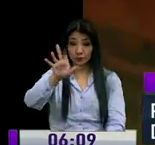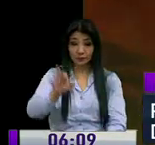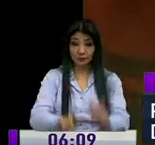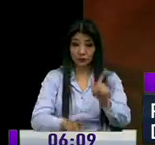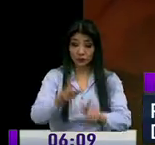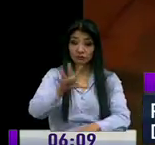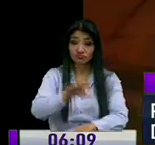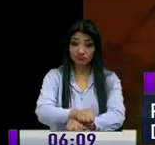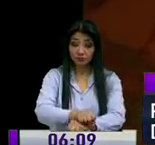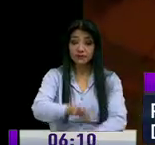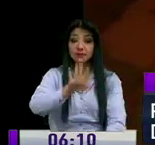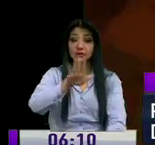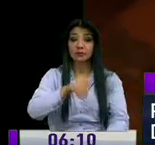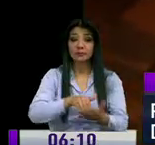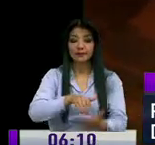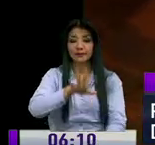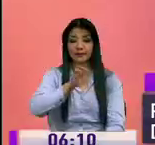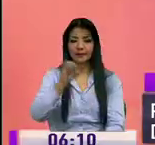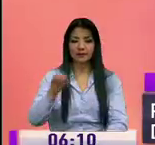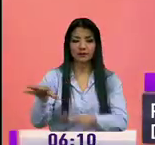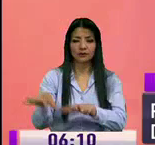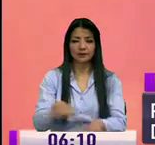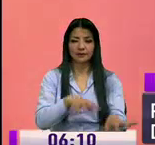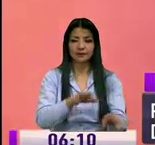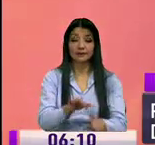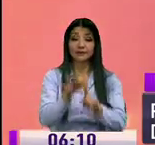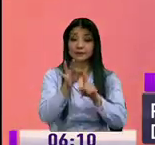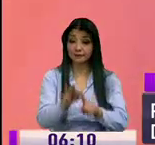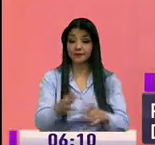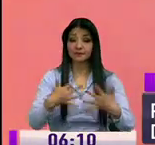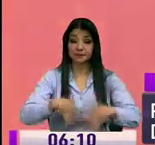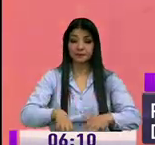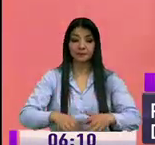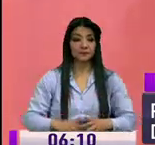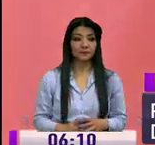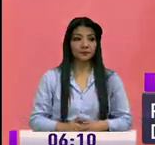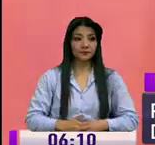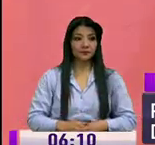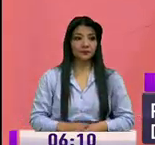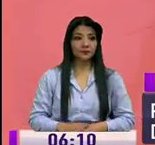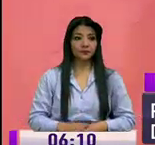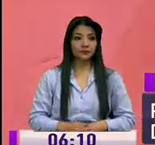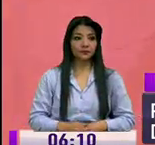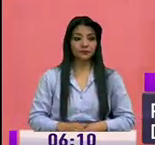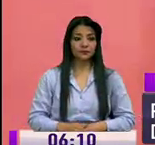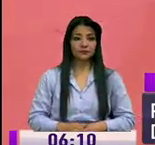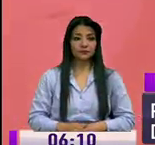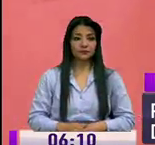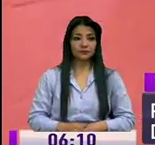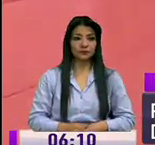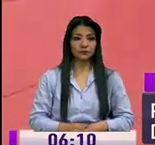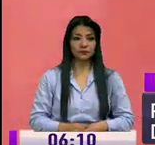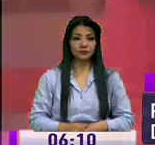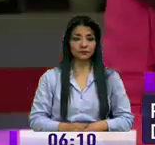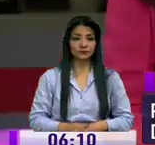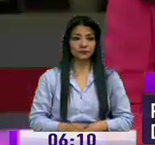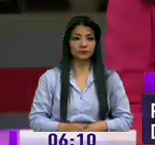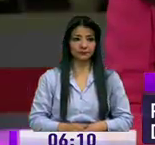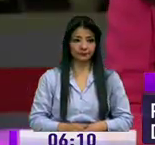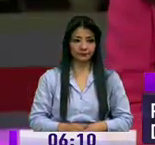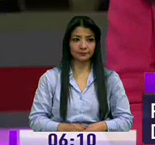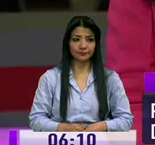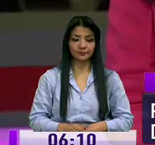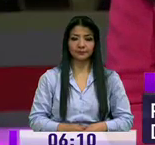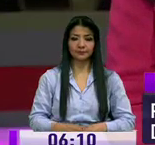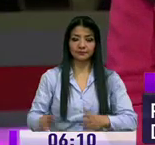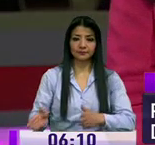en 5.500 operaciones realizadas. Informó Carlos Julio Gurumendi. Y